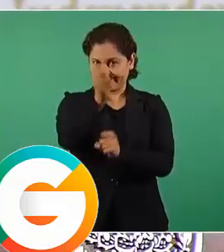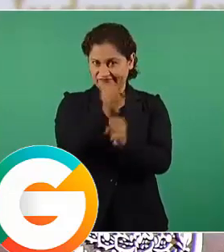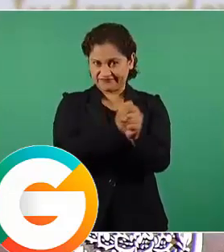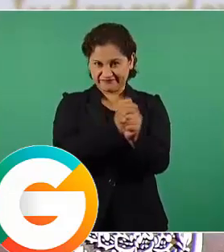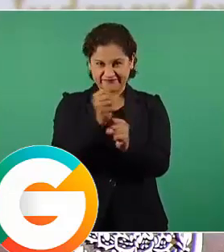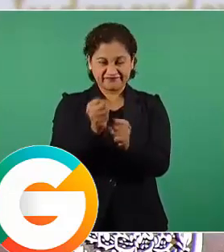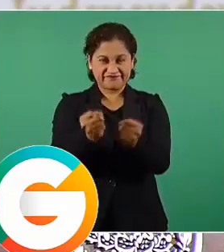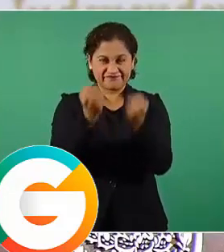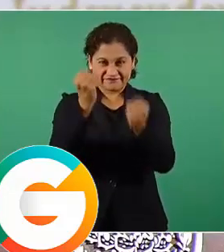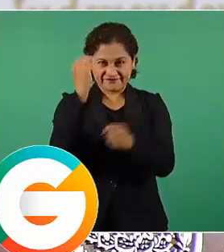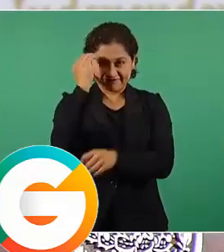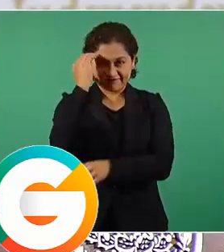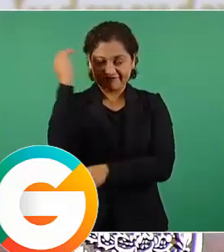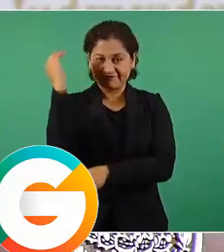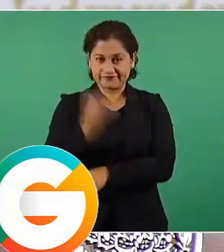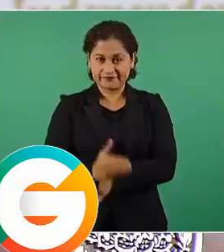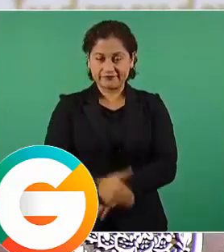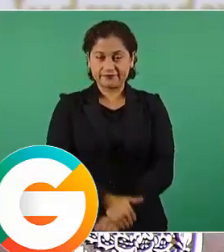criminalidad.